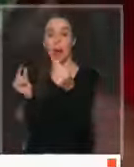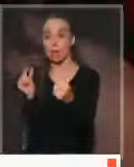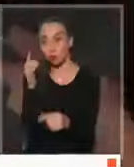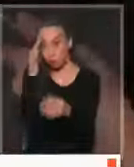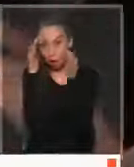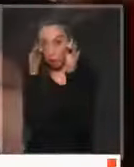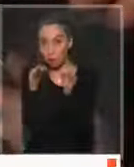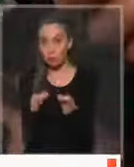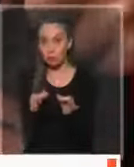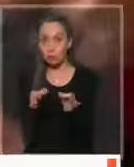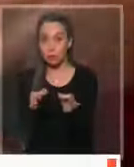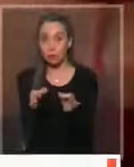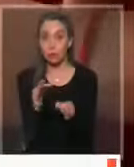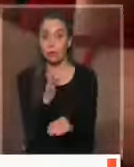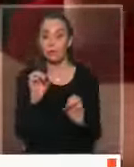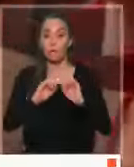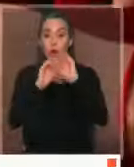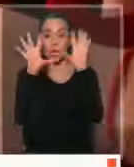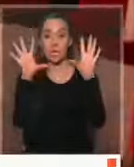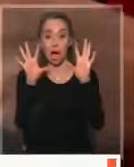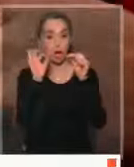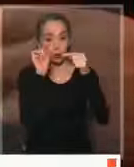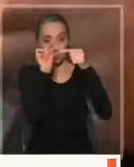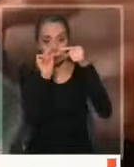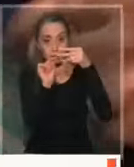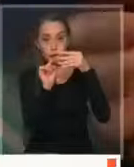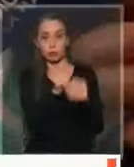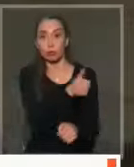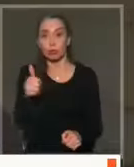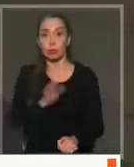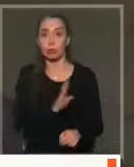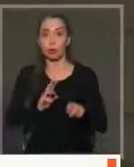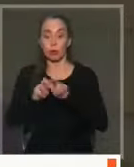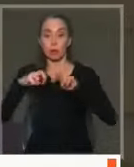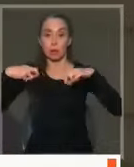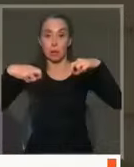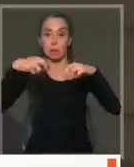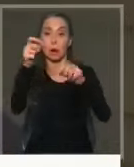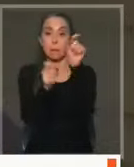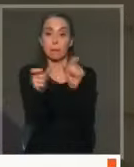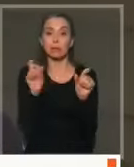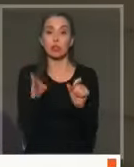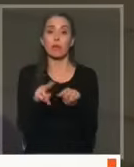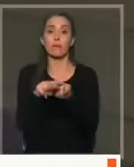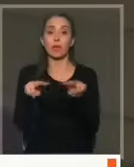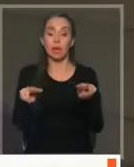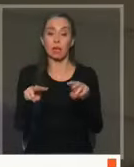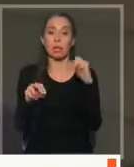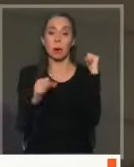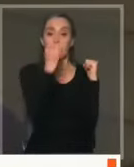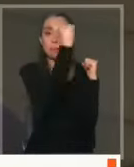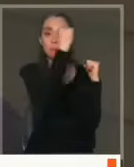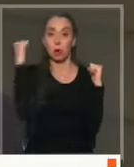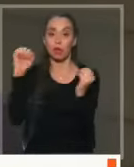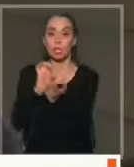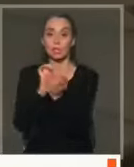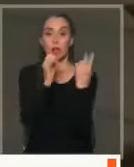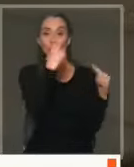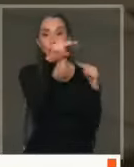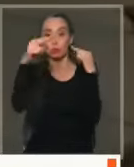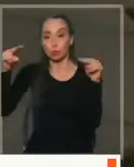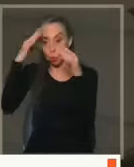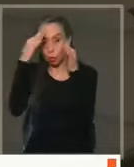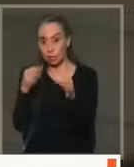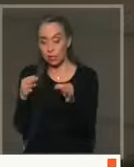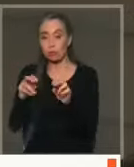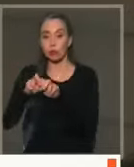fue clara y precisa y unánime. Las personas tienen que estar tranquilas, que los poderes del Estado toman sus decisiones. En este caso ha sido